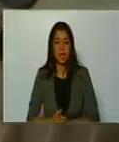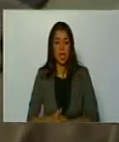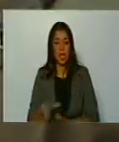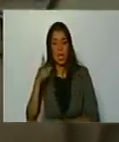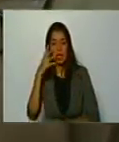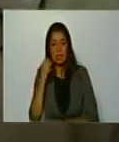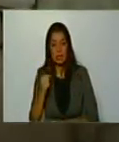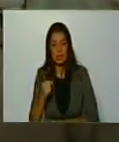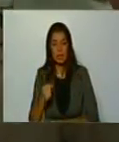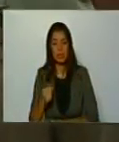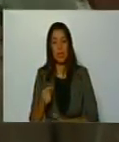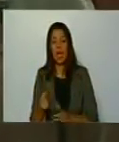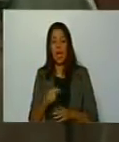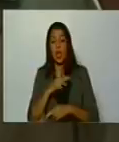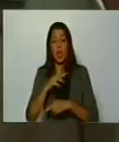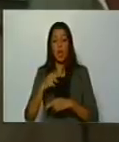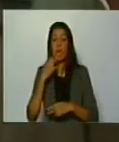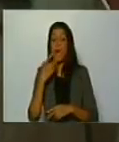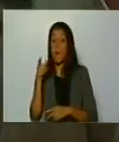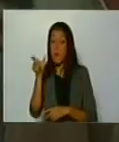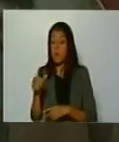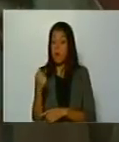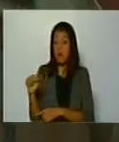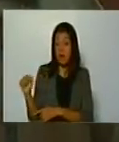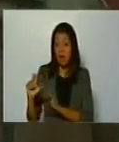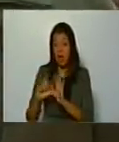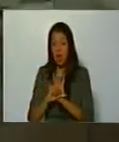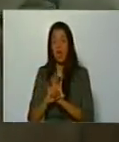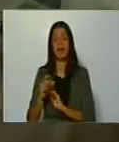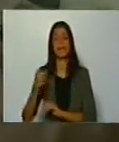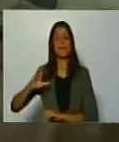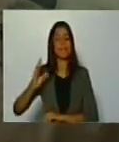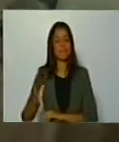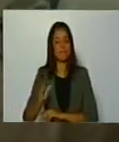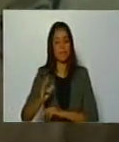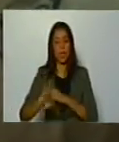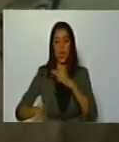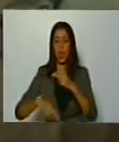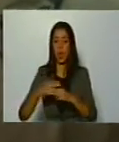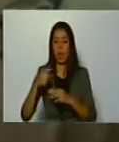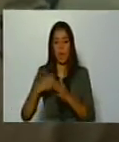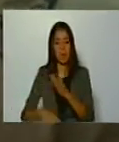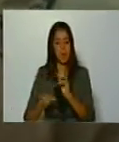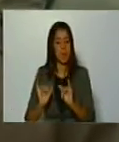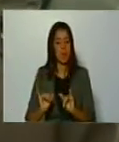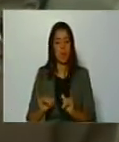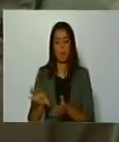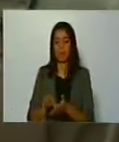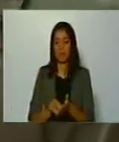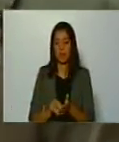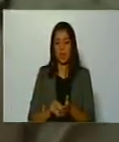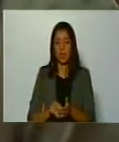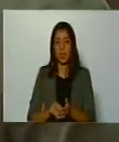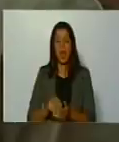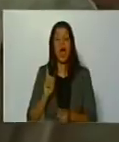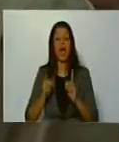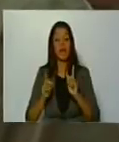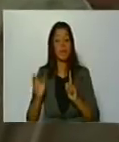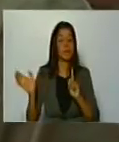Para que se entienda que esto no debe permitirse más nunca. No debe permitirse. Nosotros hemos puesto a veces una mejilla y ponemos la